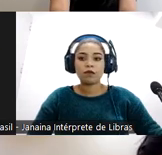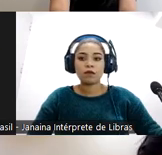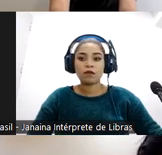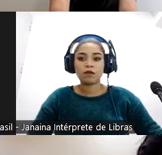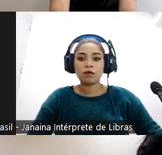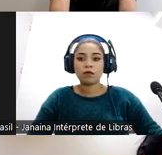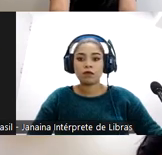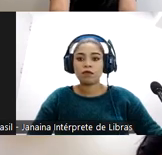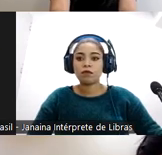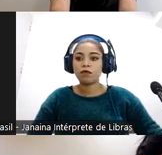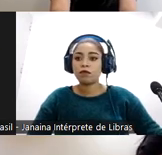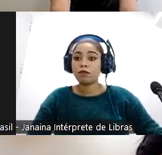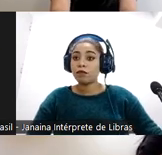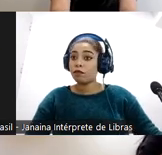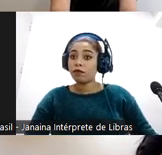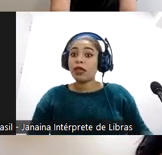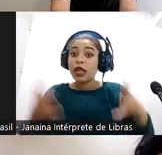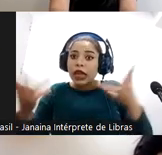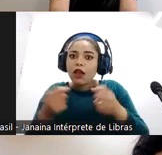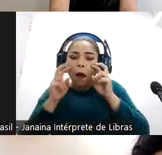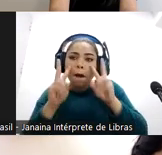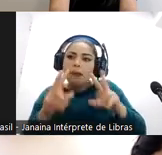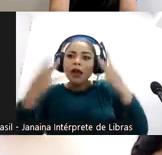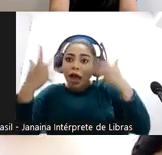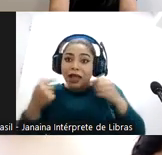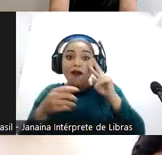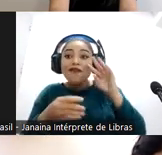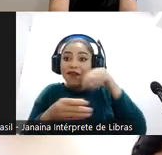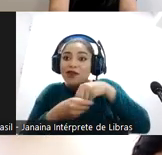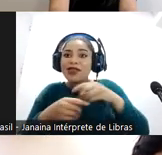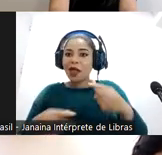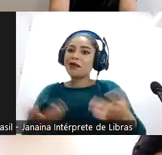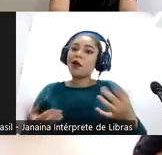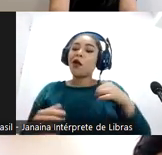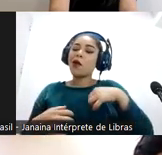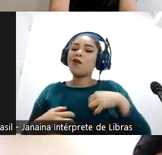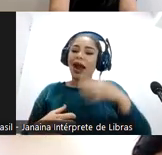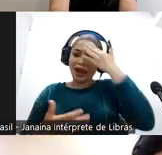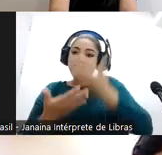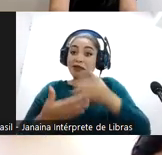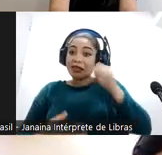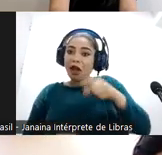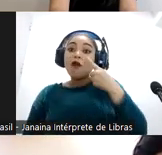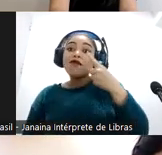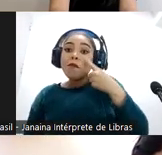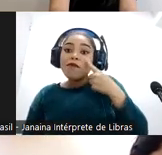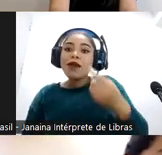¡Increíble! ¿Vieron al animal? ¿Lo vieron allá adentro? Estoy segura que sí. A ver,